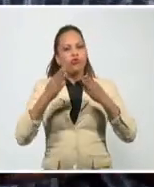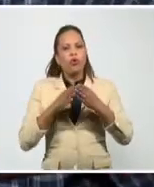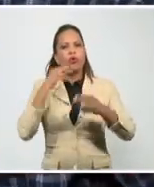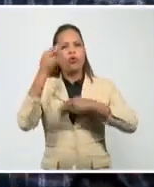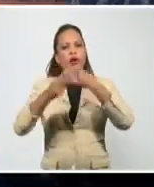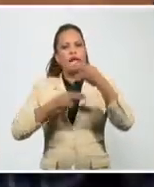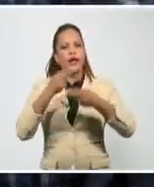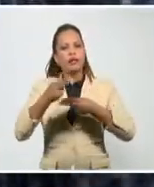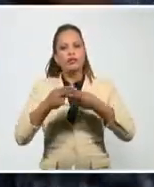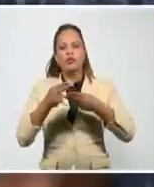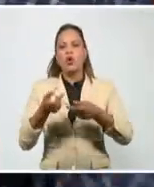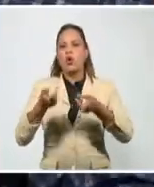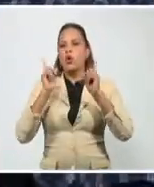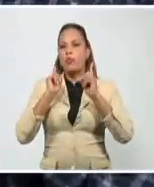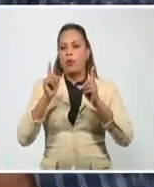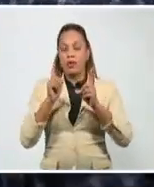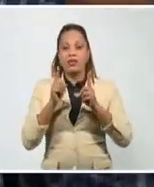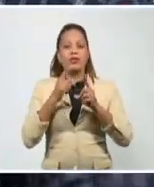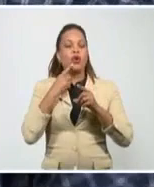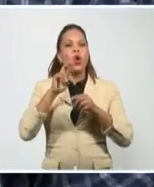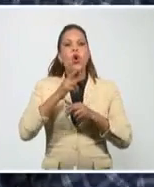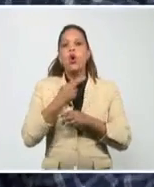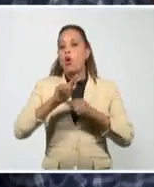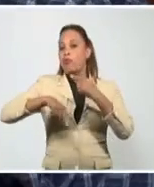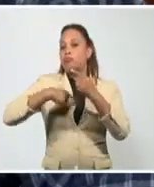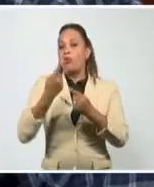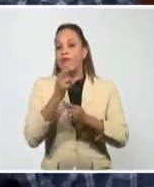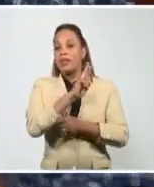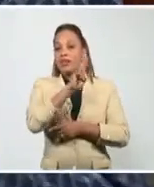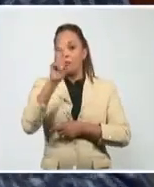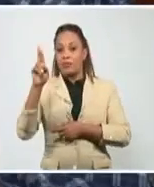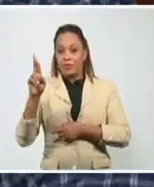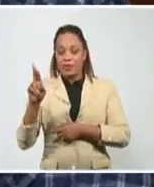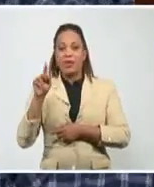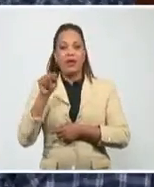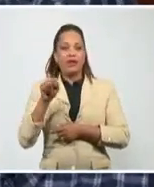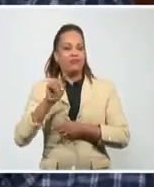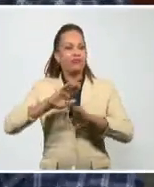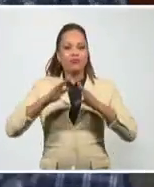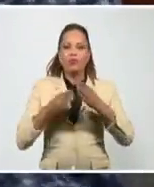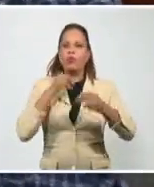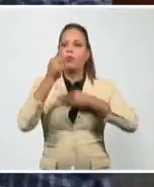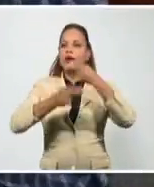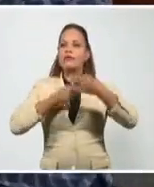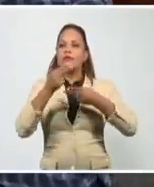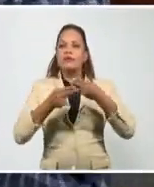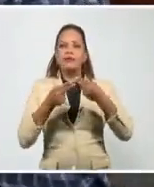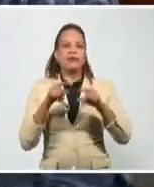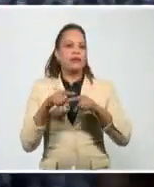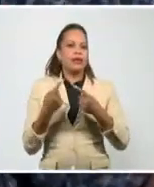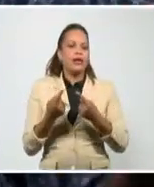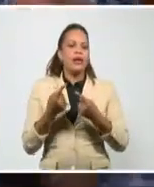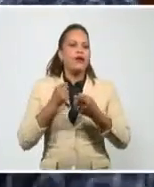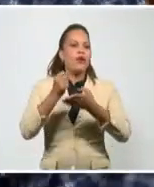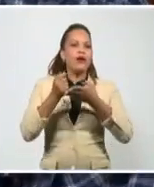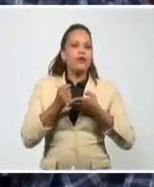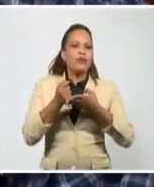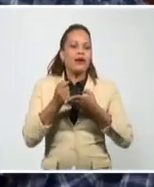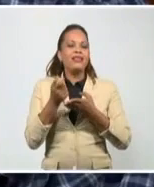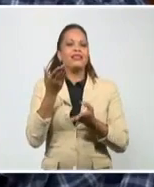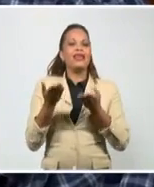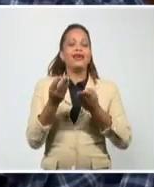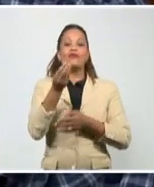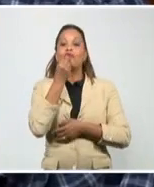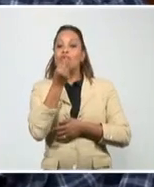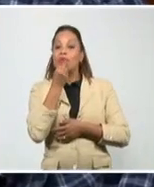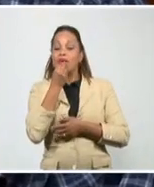politizados, a la larga contrarrevolucionarios o a la corta, a la mediana y a la larga contrarrevolucionarios, le sirven de sustento